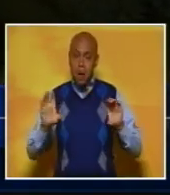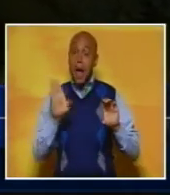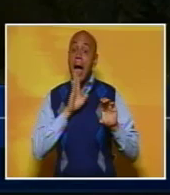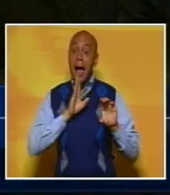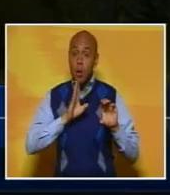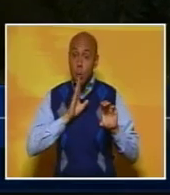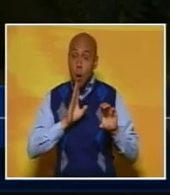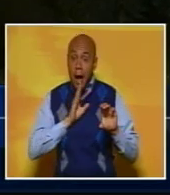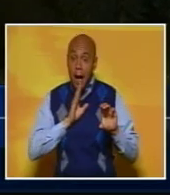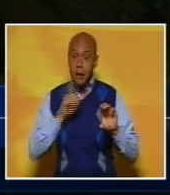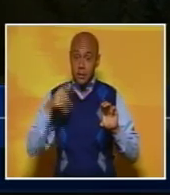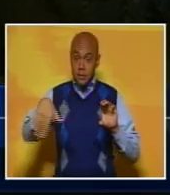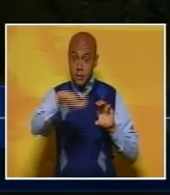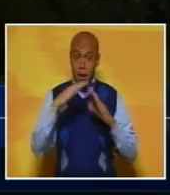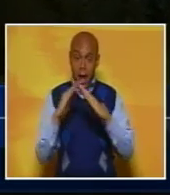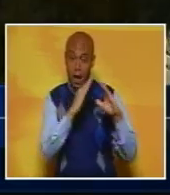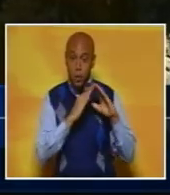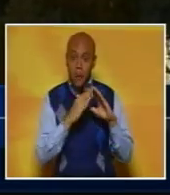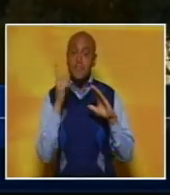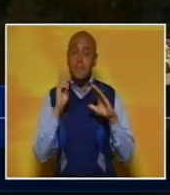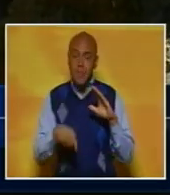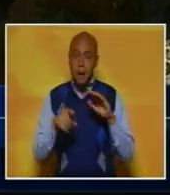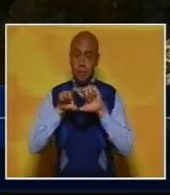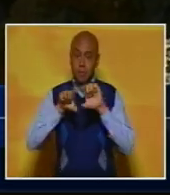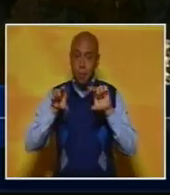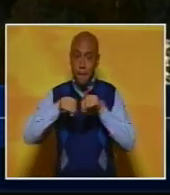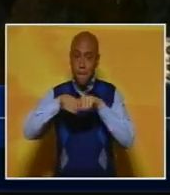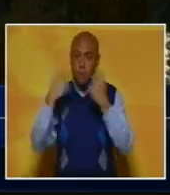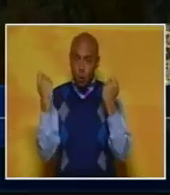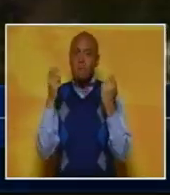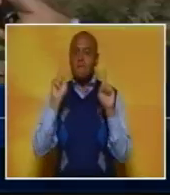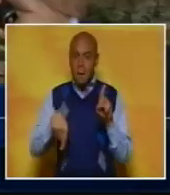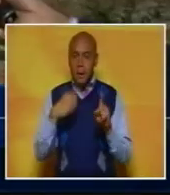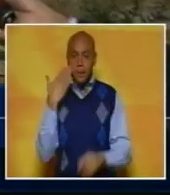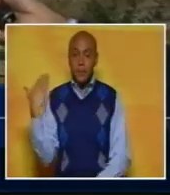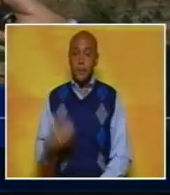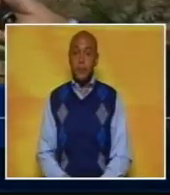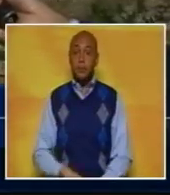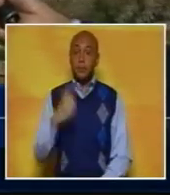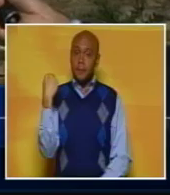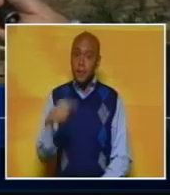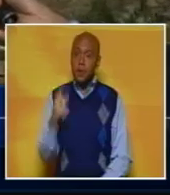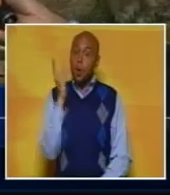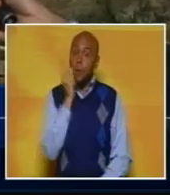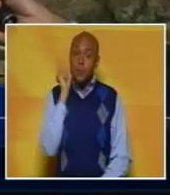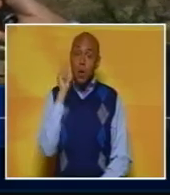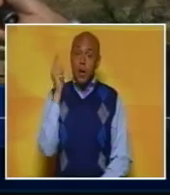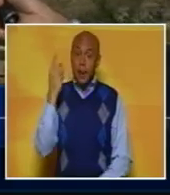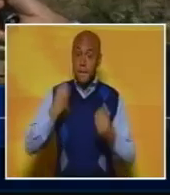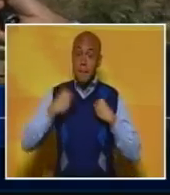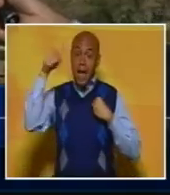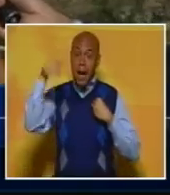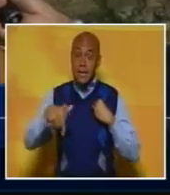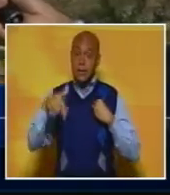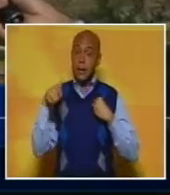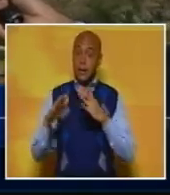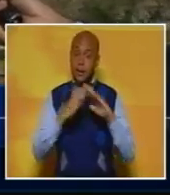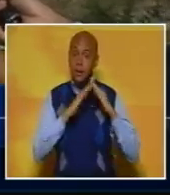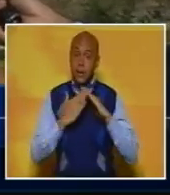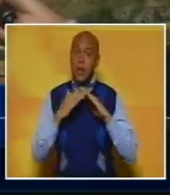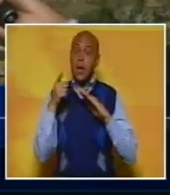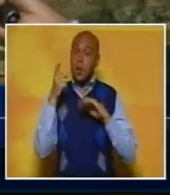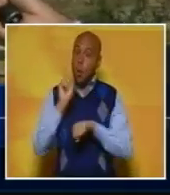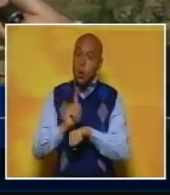que surte al sector de agua potable también sufrió una avería. Es posible que a muchas personas aquí en esta comunidad les llegue agua